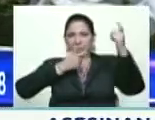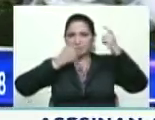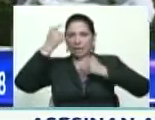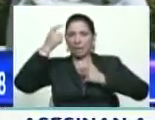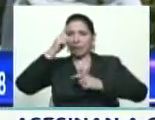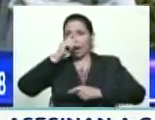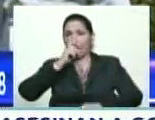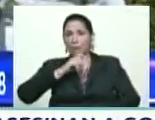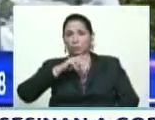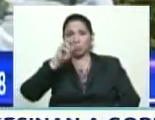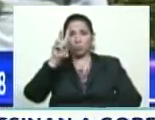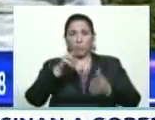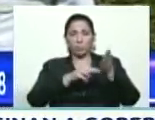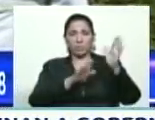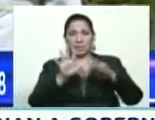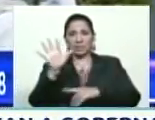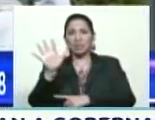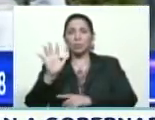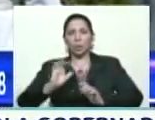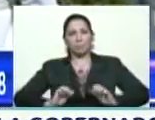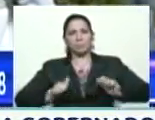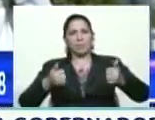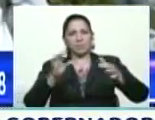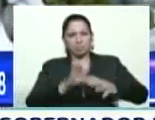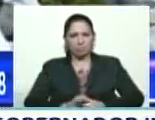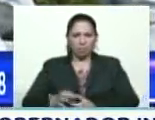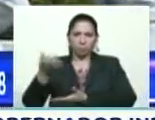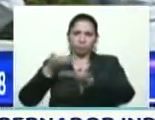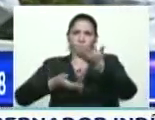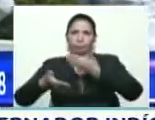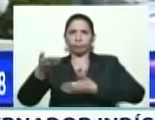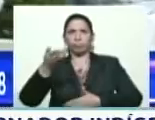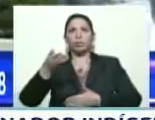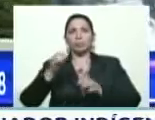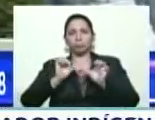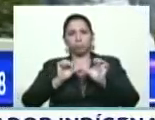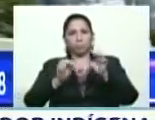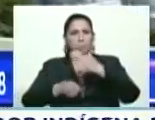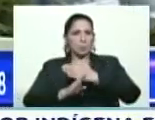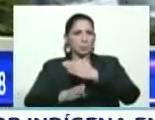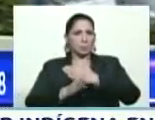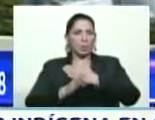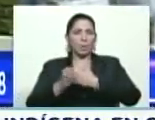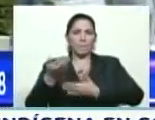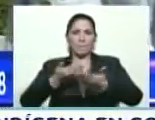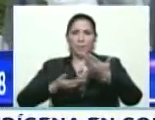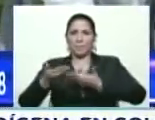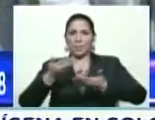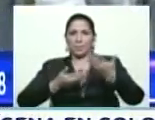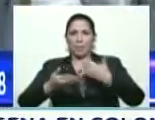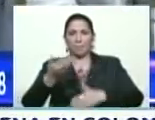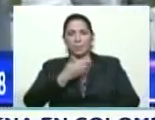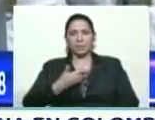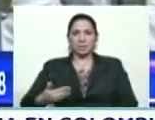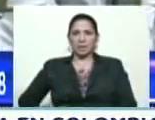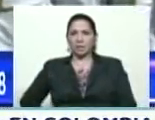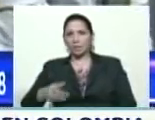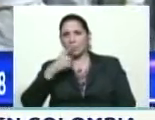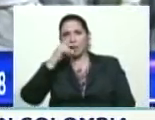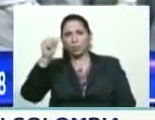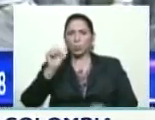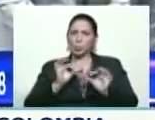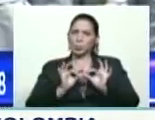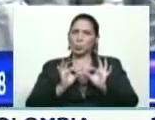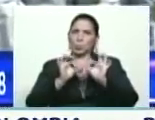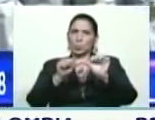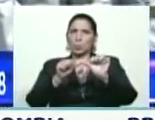año 2005 comienza estas relaciones bilaterales que mantienen, por supuesto, entre ambas naciones, y que el presidente Nicolás Maduro hace una semana,